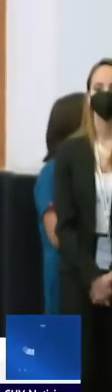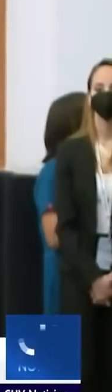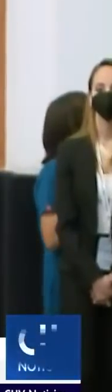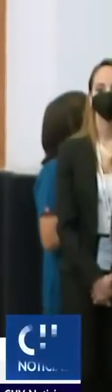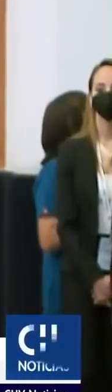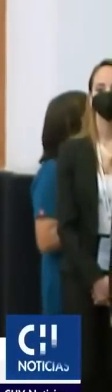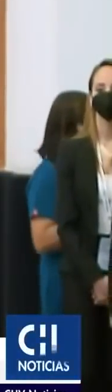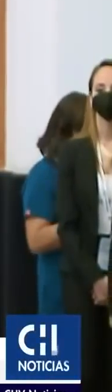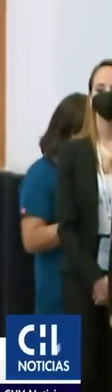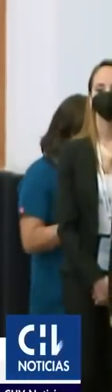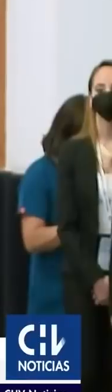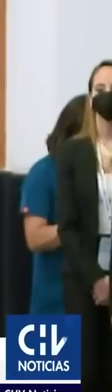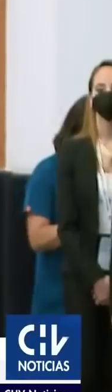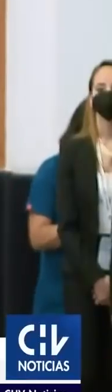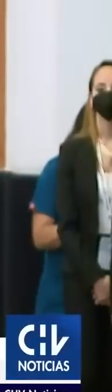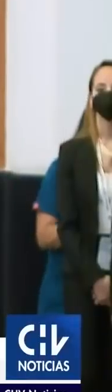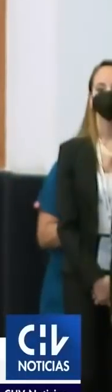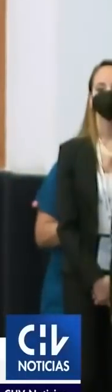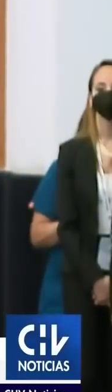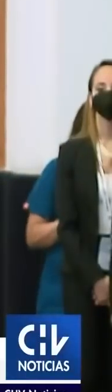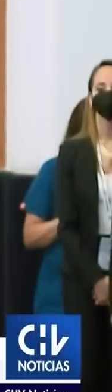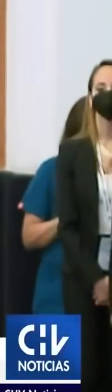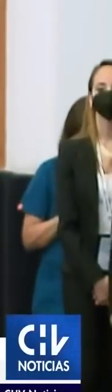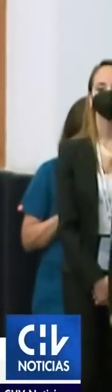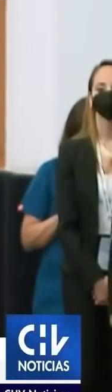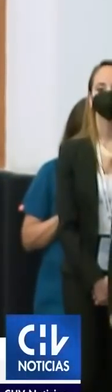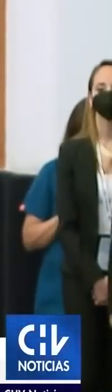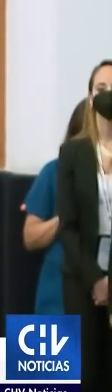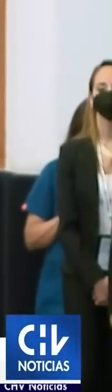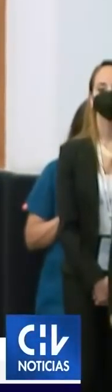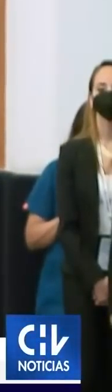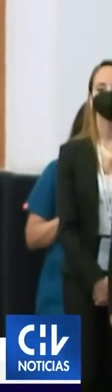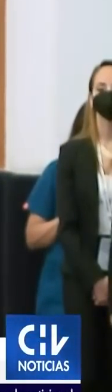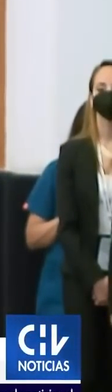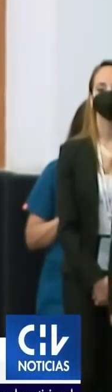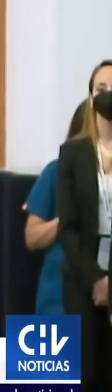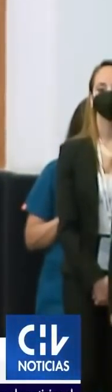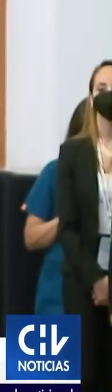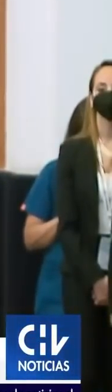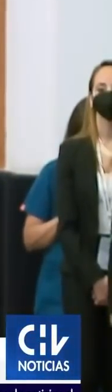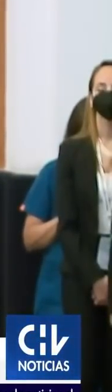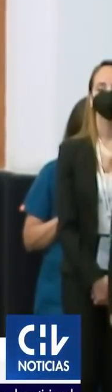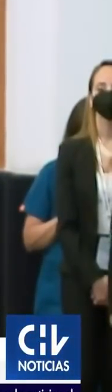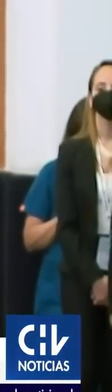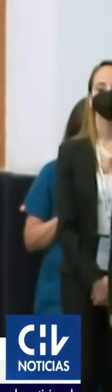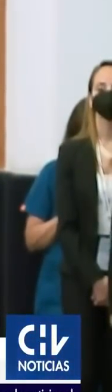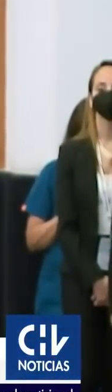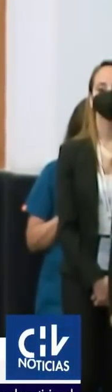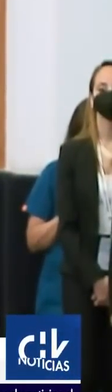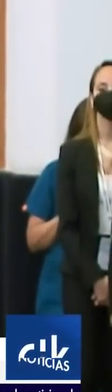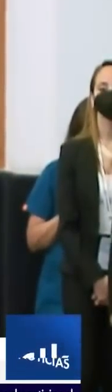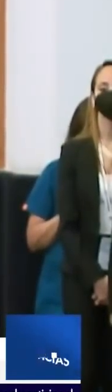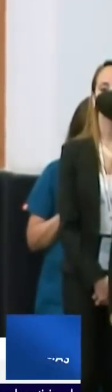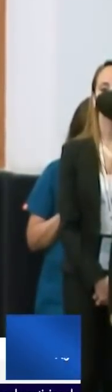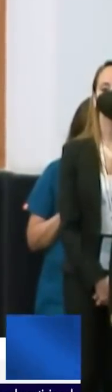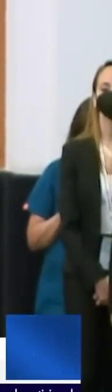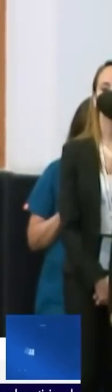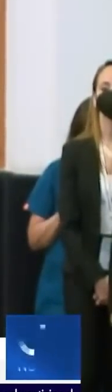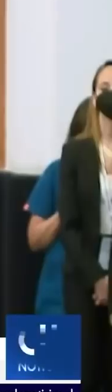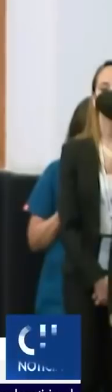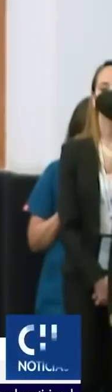senador presidente de la Comisión de Constitución, el senador Araya, para que esto se resuelva a la brevedad. Se está buscando llegar al mejor acuerdo posible porque ustedes saben, se